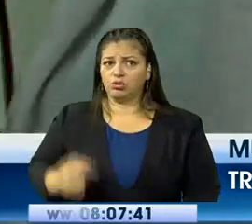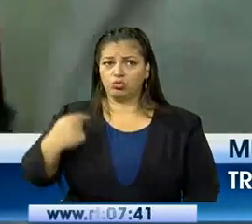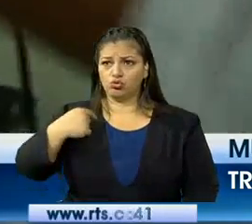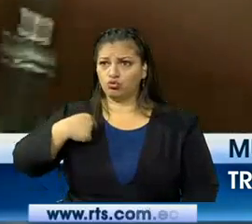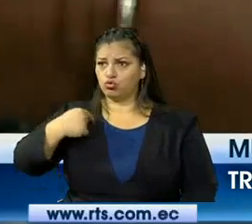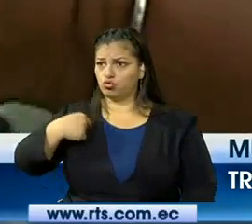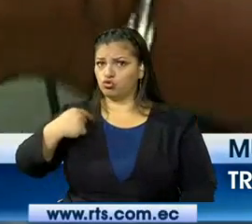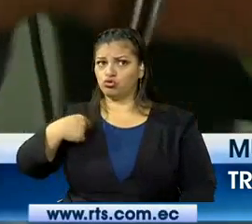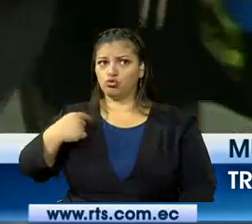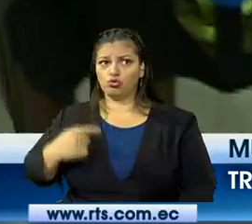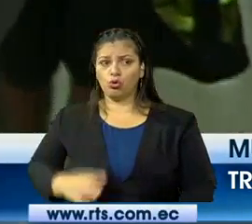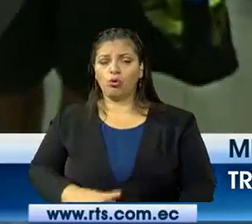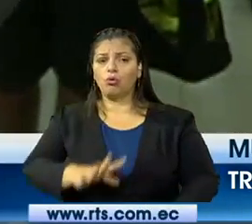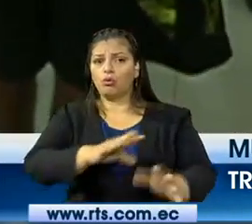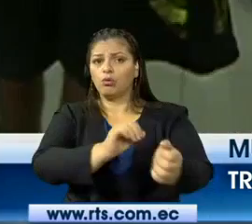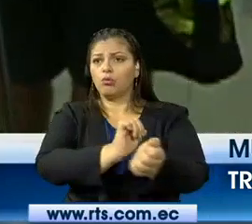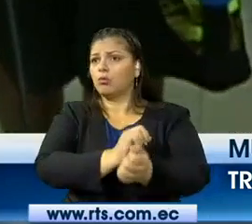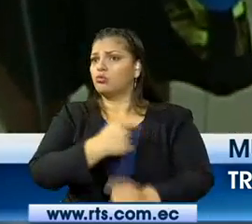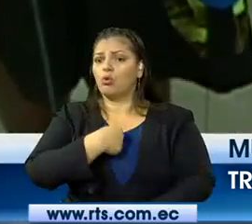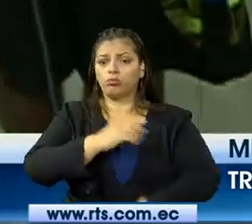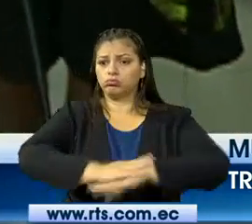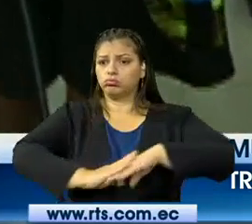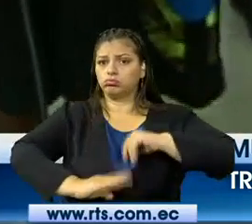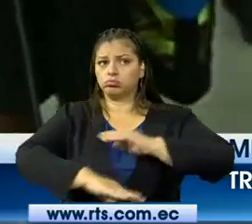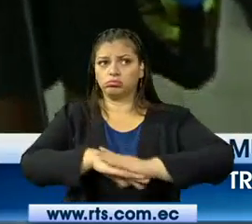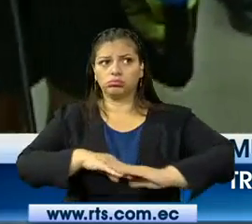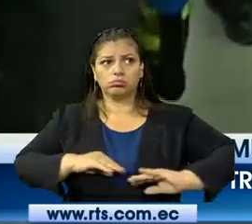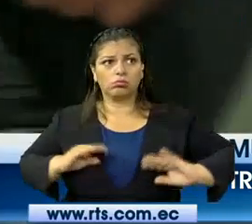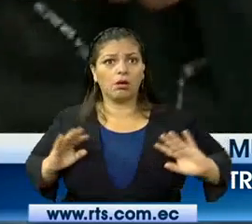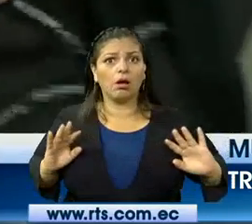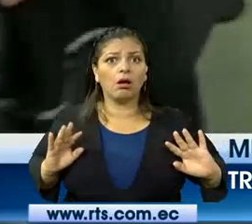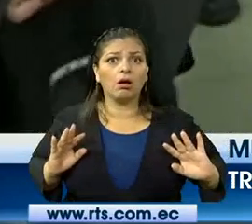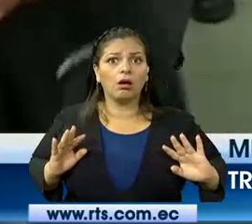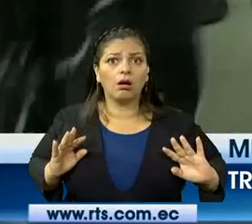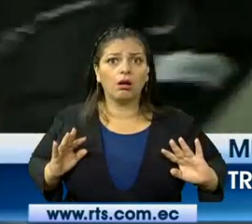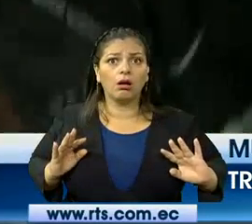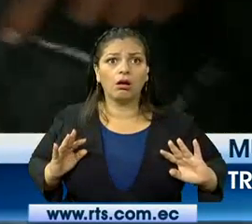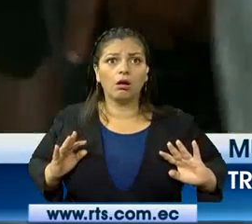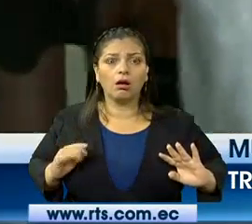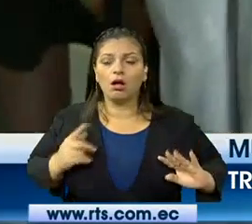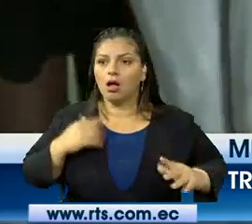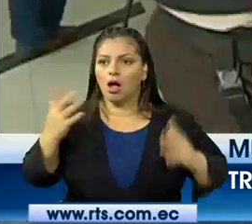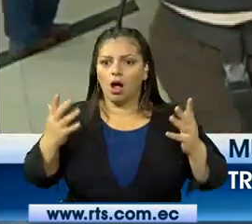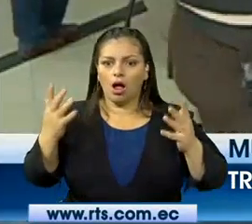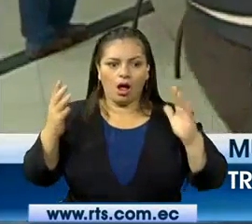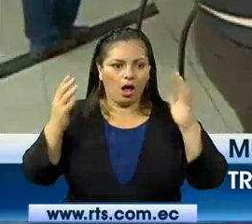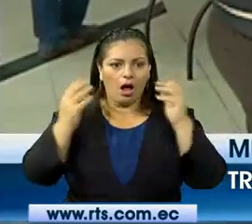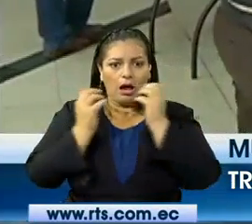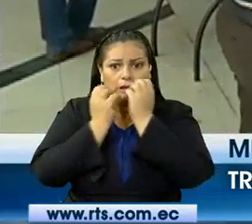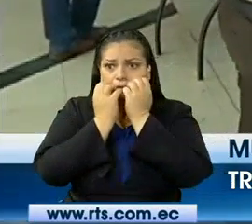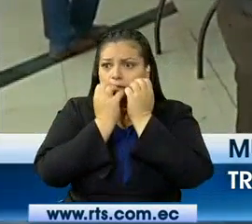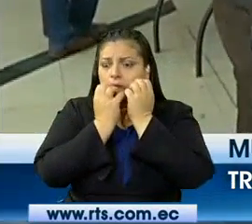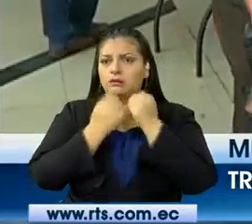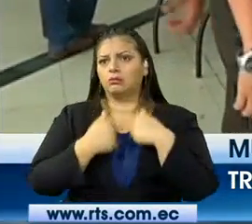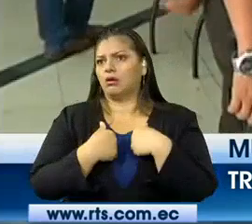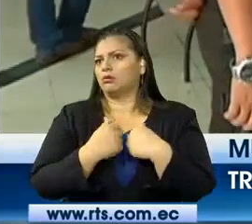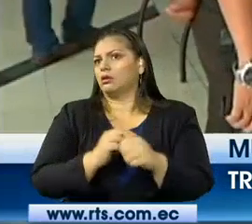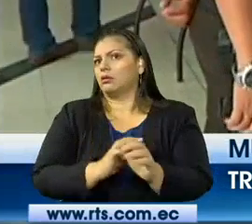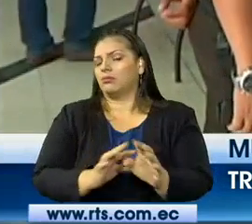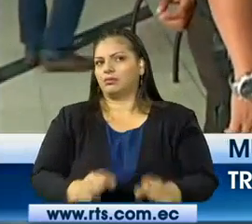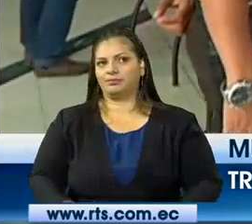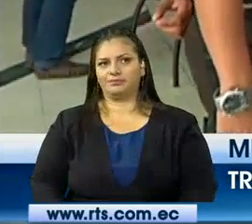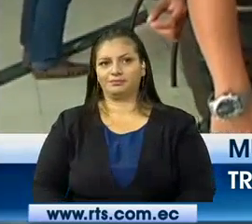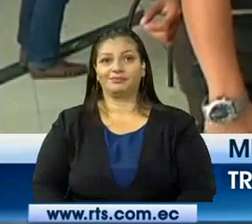yo cogí a él y le cogí a la señora. Y cuando me di cuenta, le robaron. Y yo me puse medio nervioso. Pero un familiar de la perjudicada cree